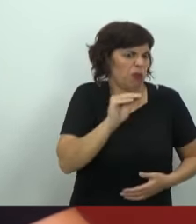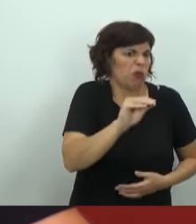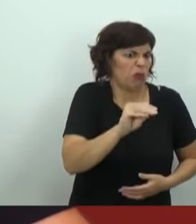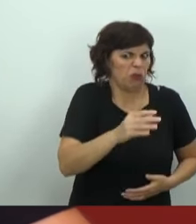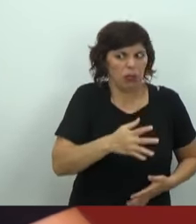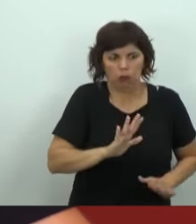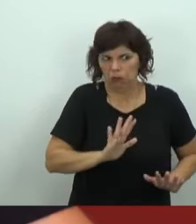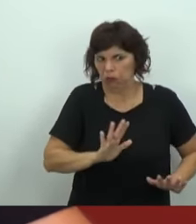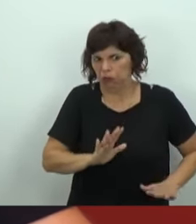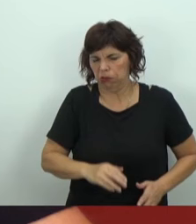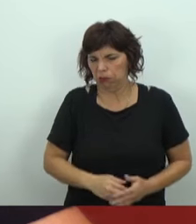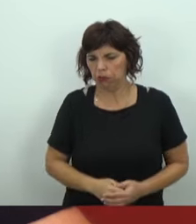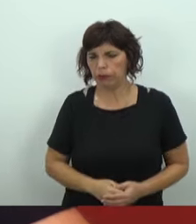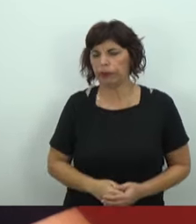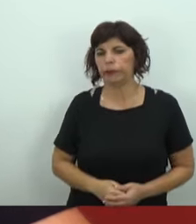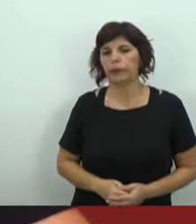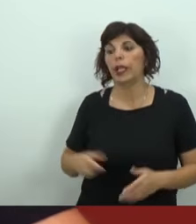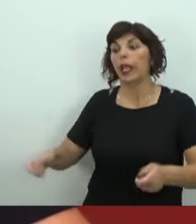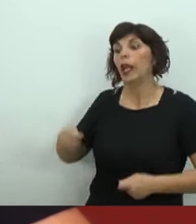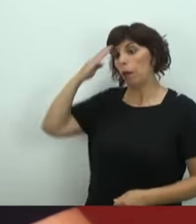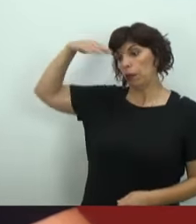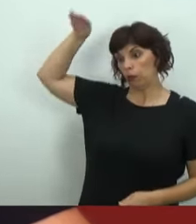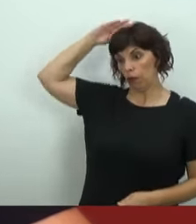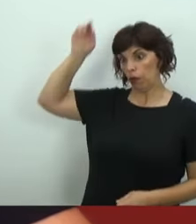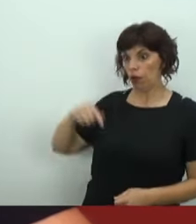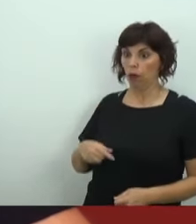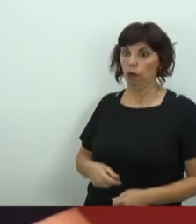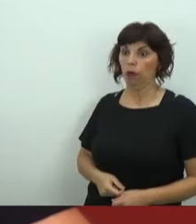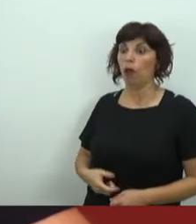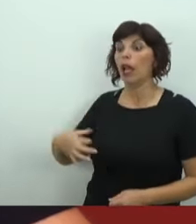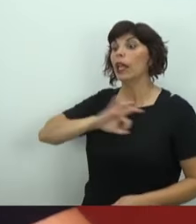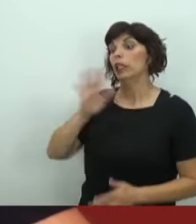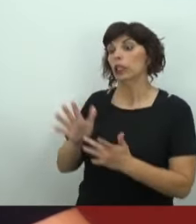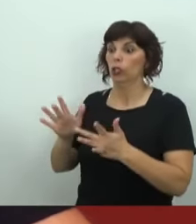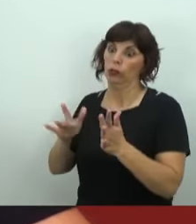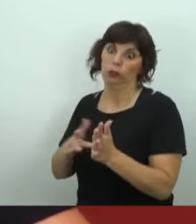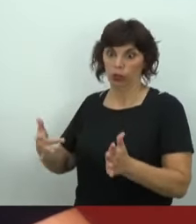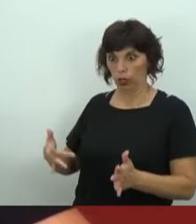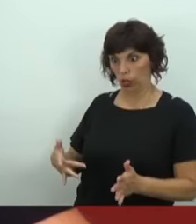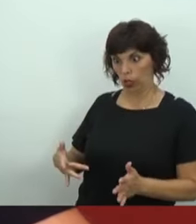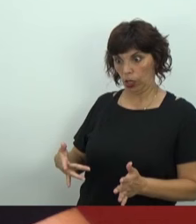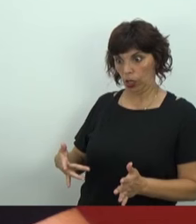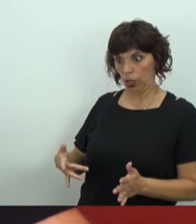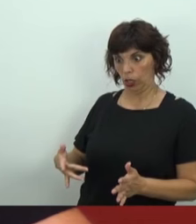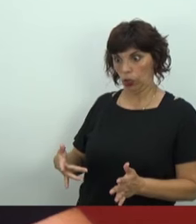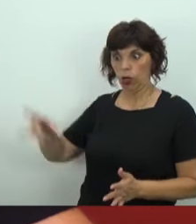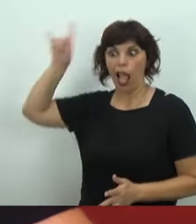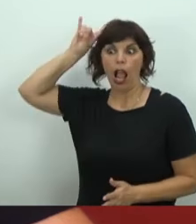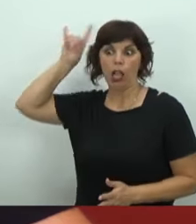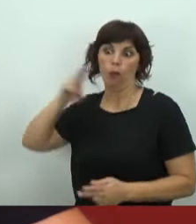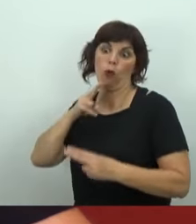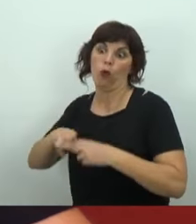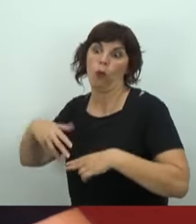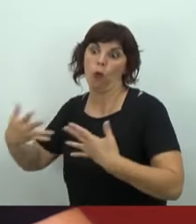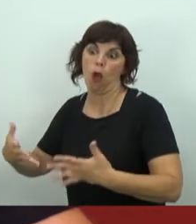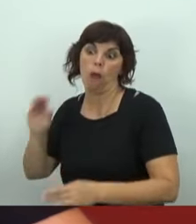Me han dicho a mí, pastor, Jesucristo también le preguntó al demonio cómo se llamaba. Oye, tronco, atención, te voy a decir una cosa.